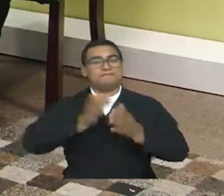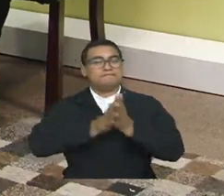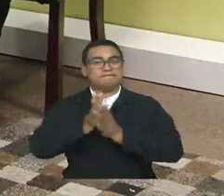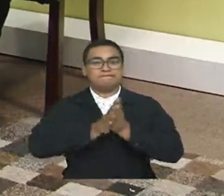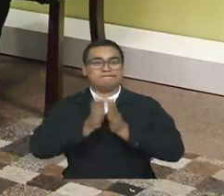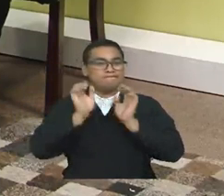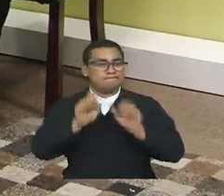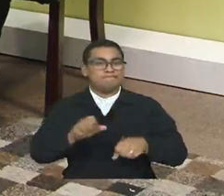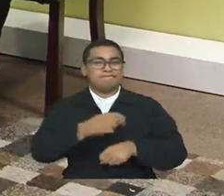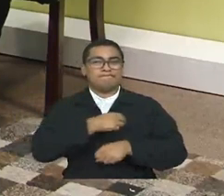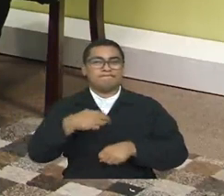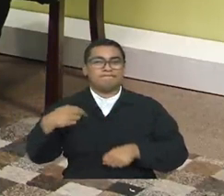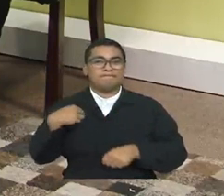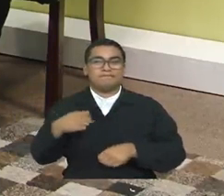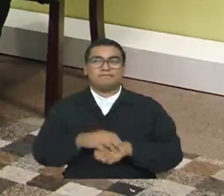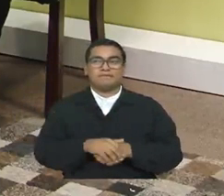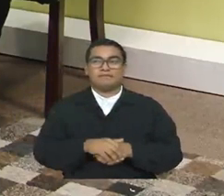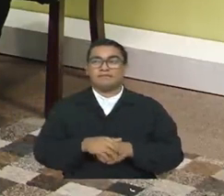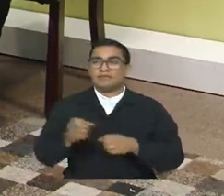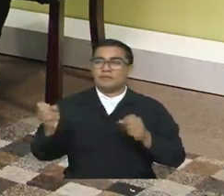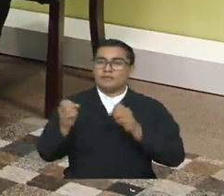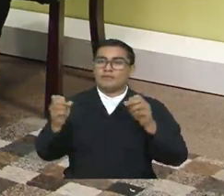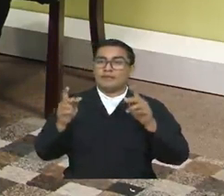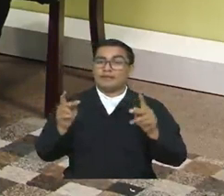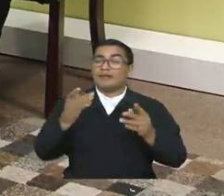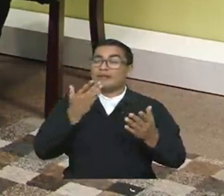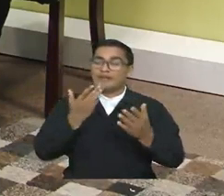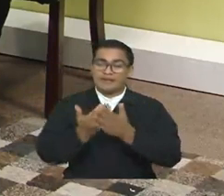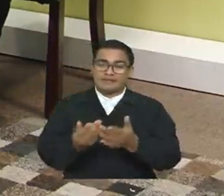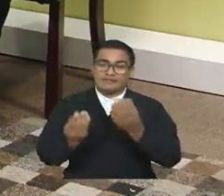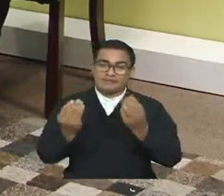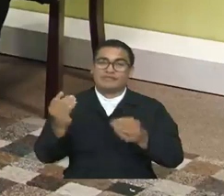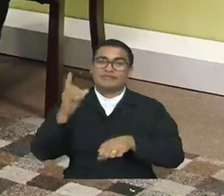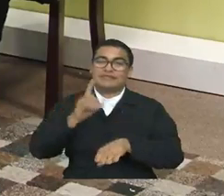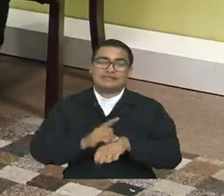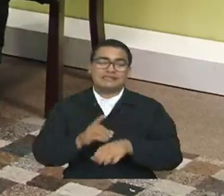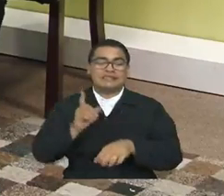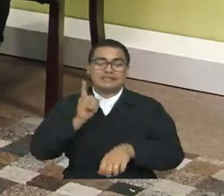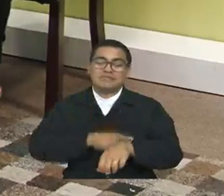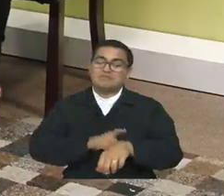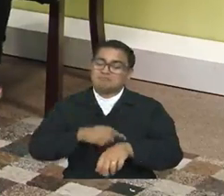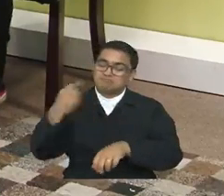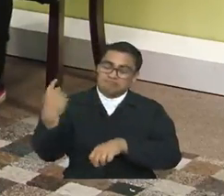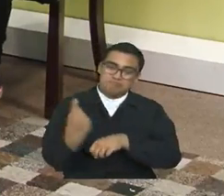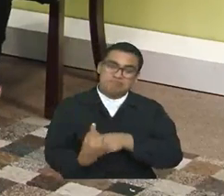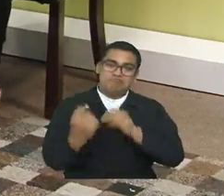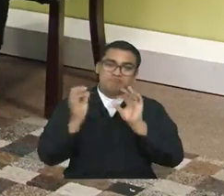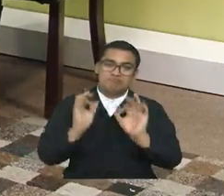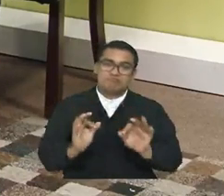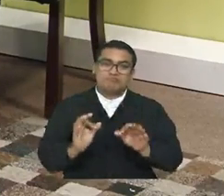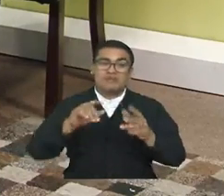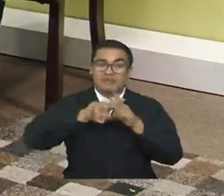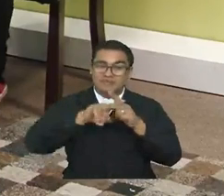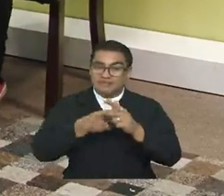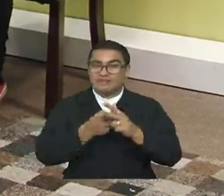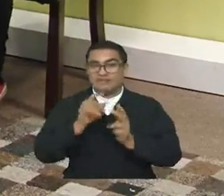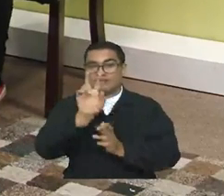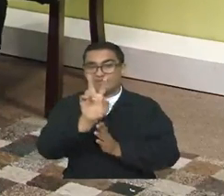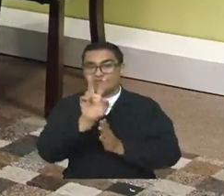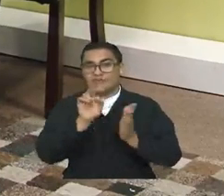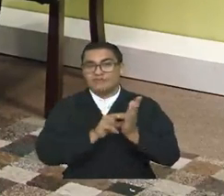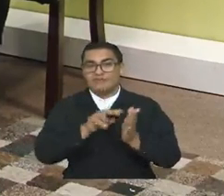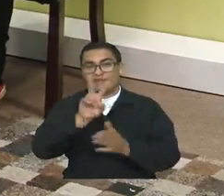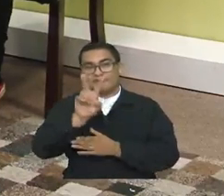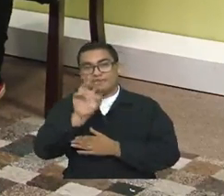de hacerlo. Ok. Doctora, le agradecemos por su valioso tiempo y haber iniciado este 2020